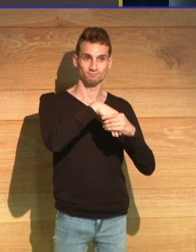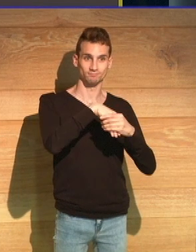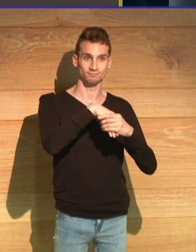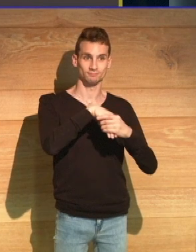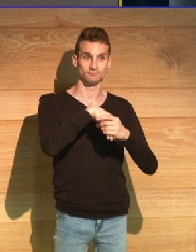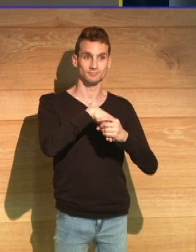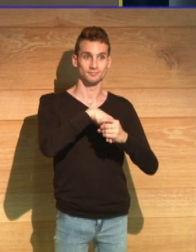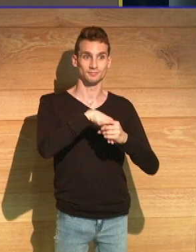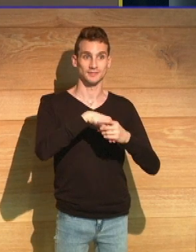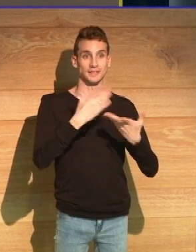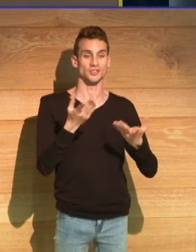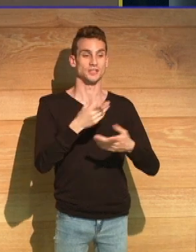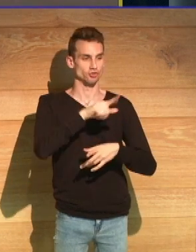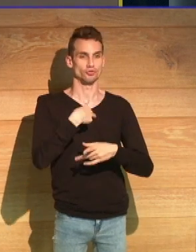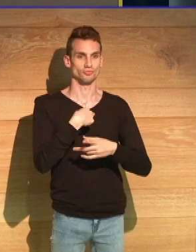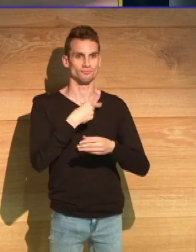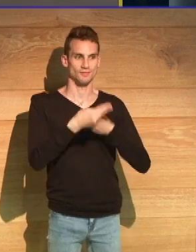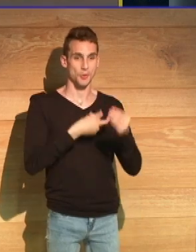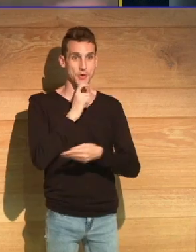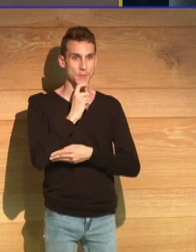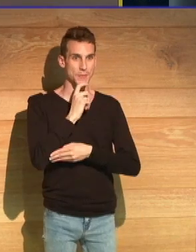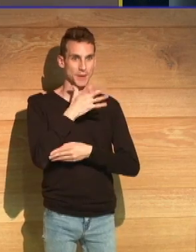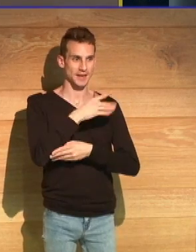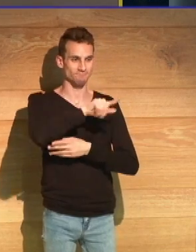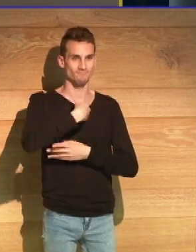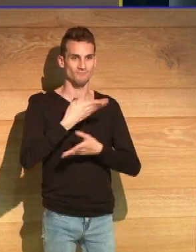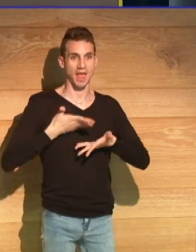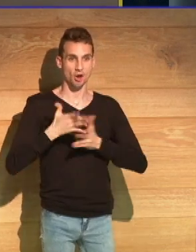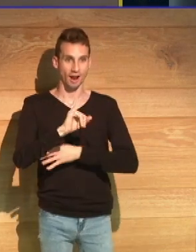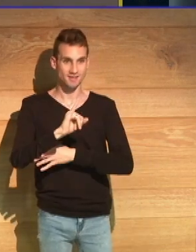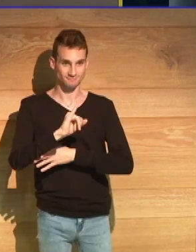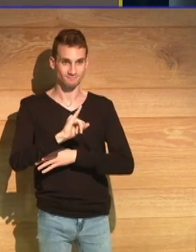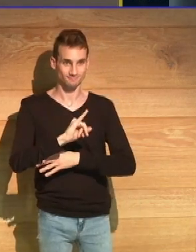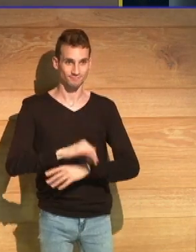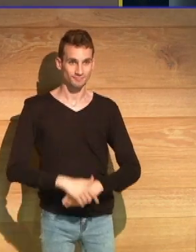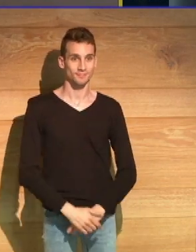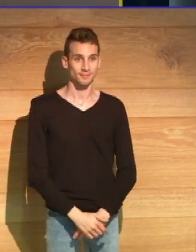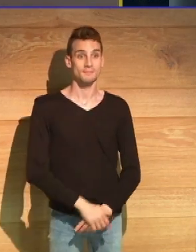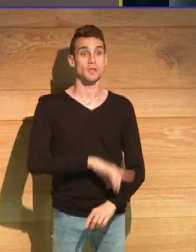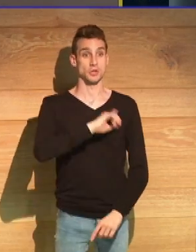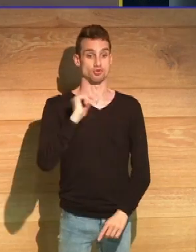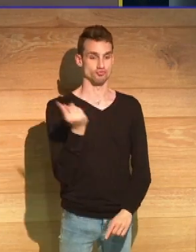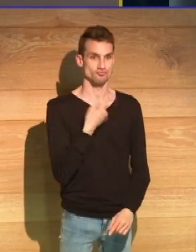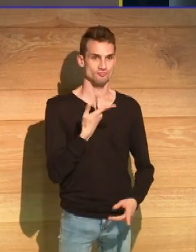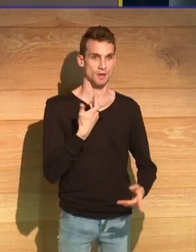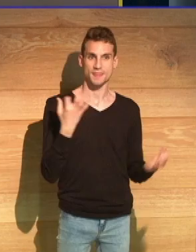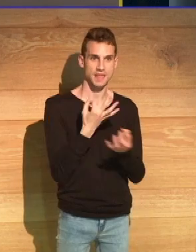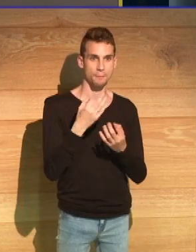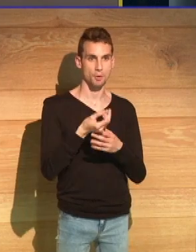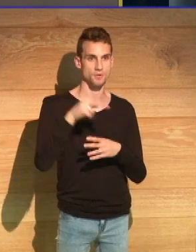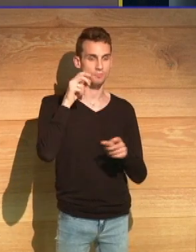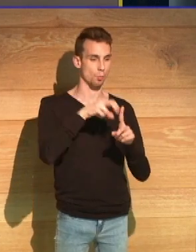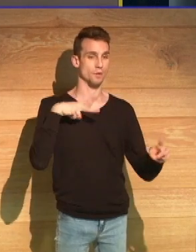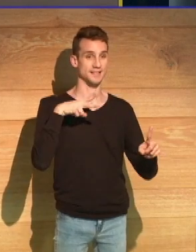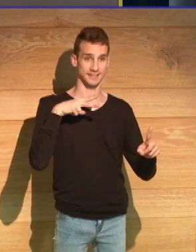como hacemos porque tenemos niños y hijos y hijas y todo. Entonces tenemos que tener una visión